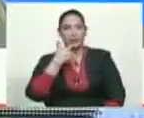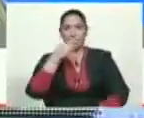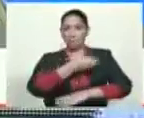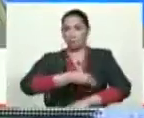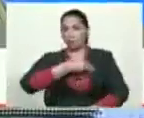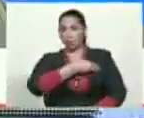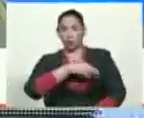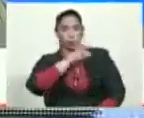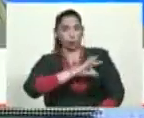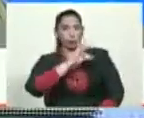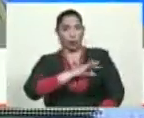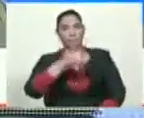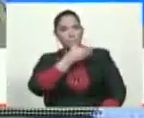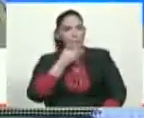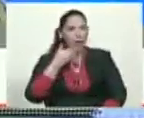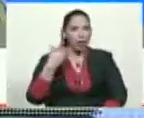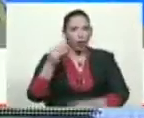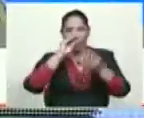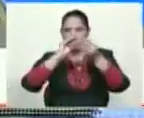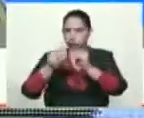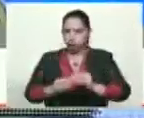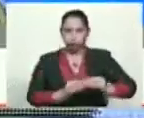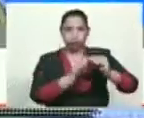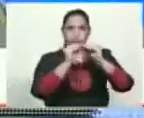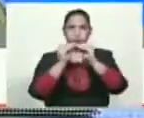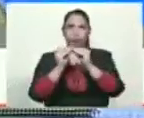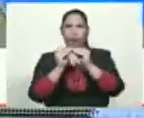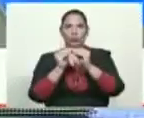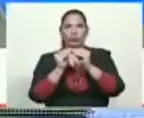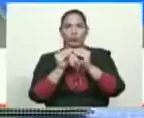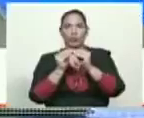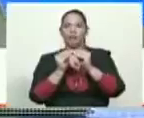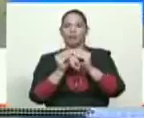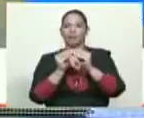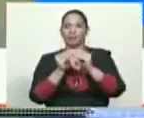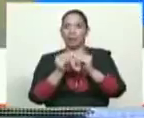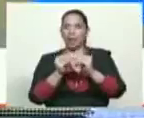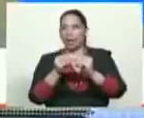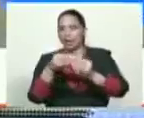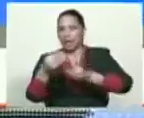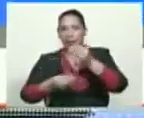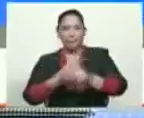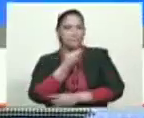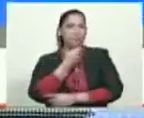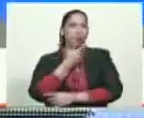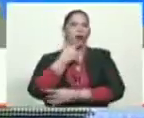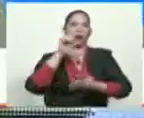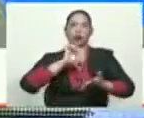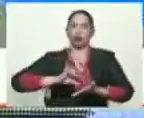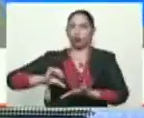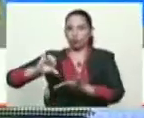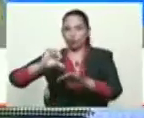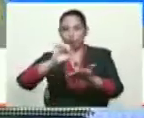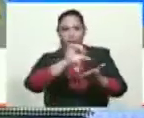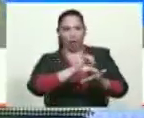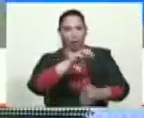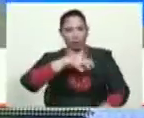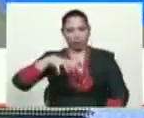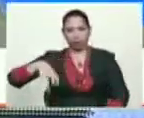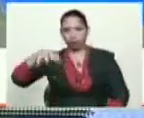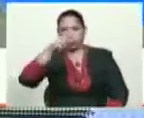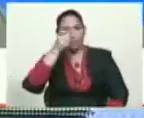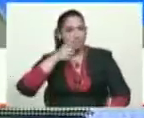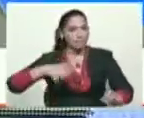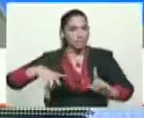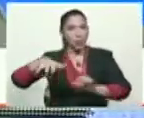belleza para mejorar para hacer brillar las ciudades estados y pueblos de